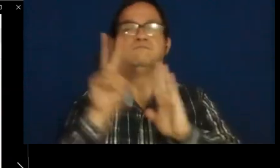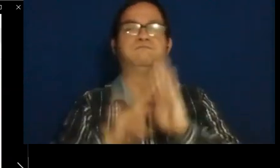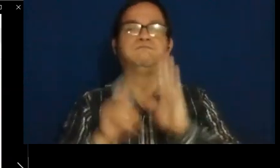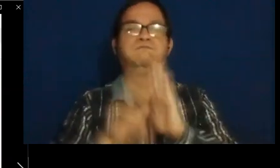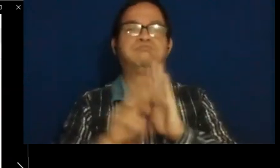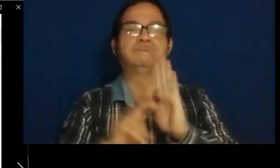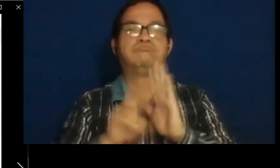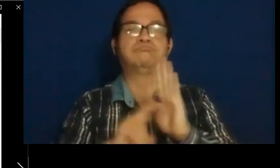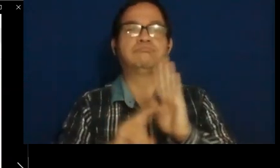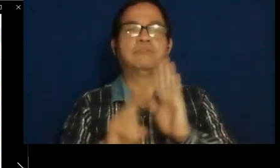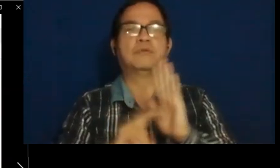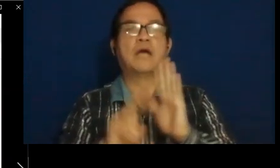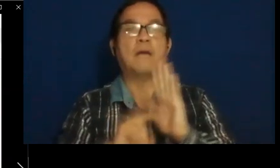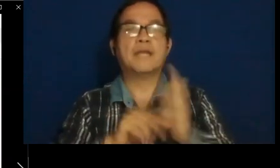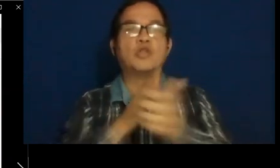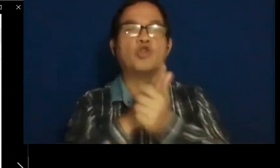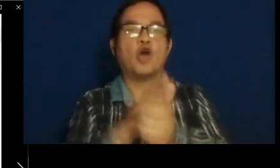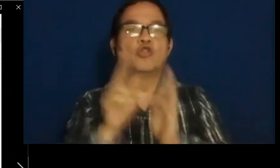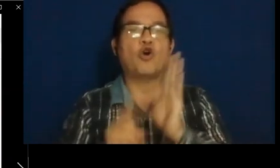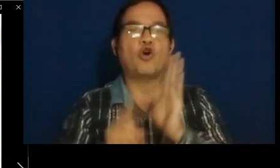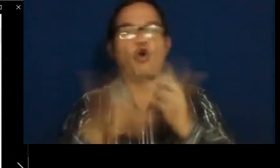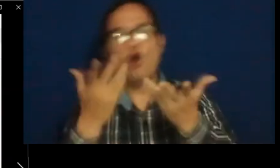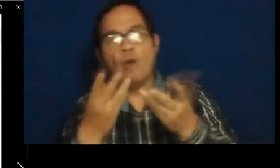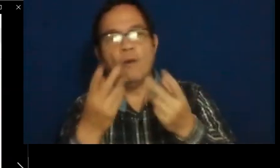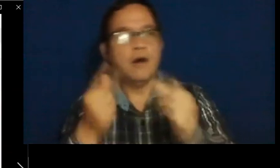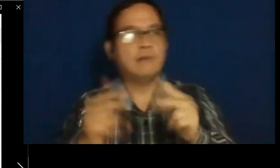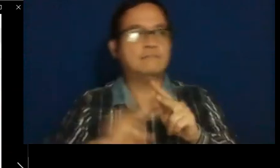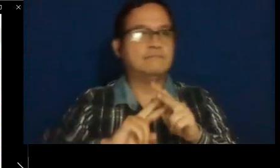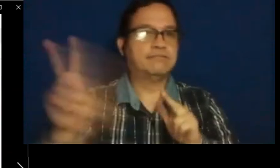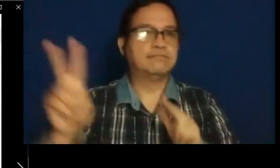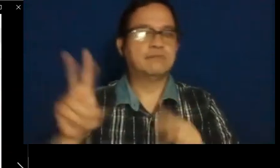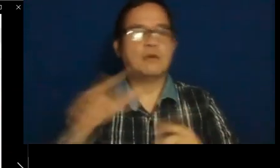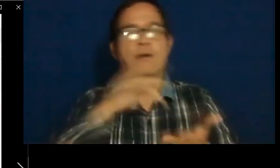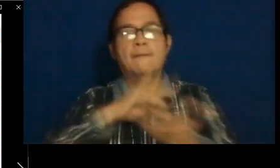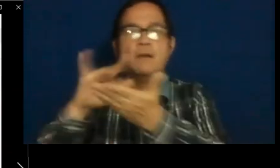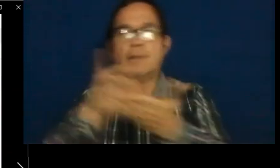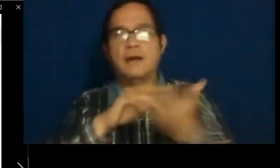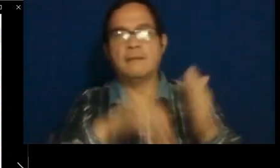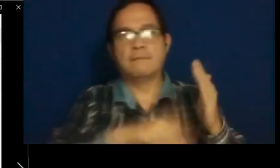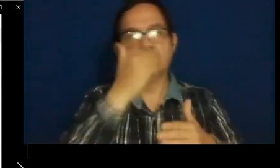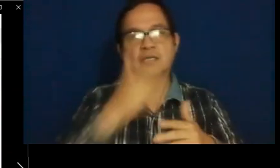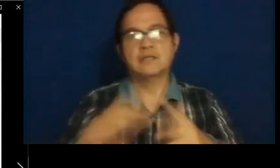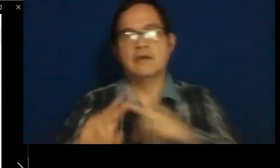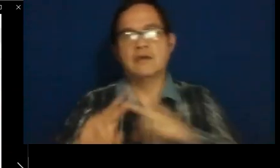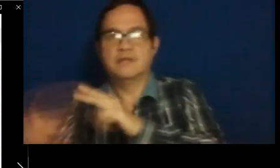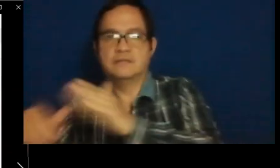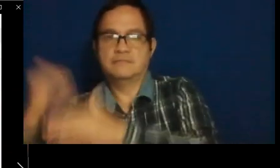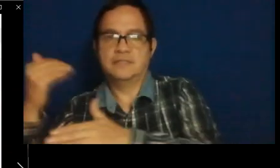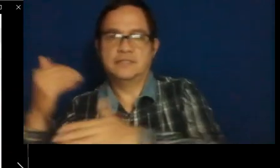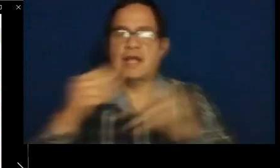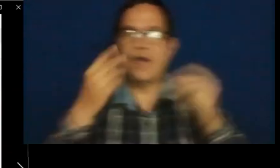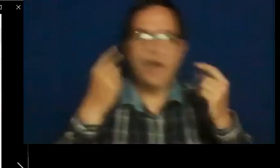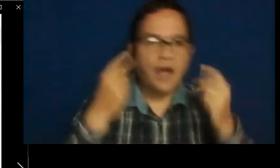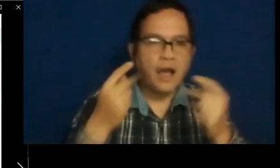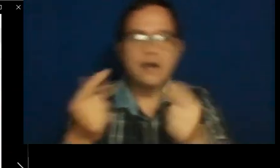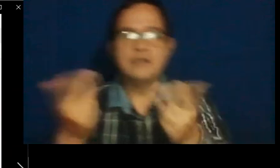hicieron anteriormente es analizar a partir de los lanzamientos las posiciones iniciales, las velocidades iniciales y sobre todo la aceleración, pero de